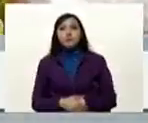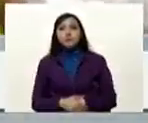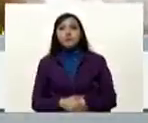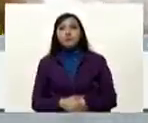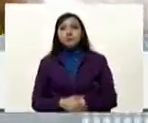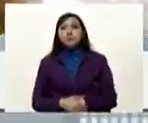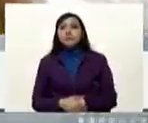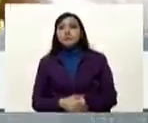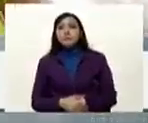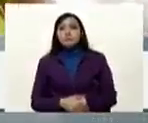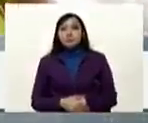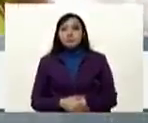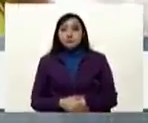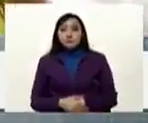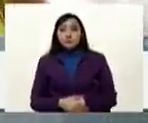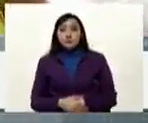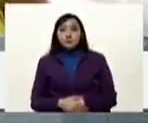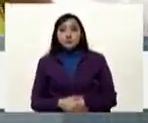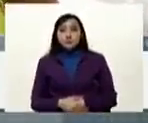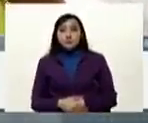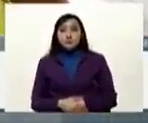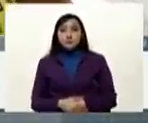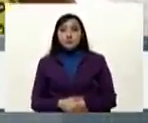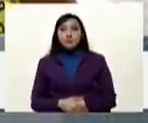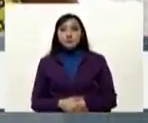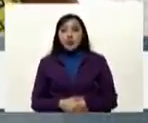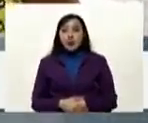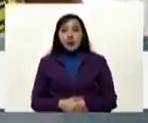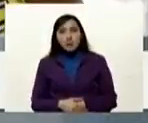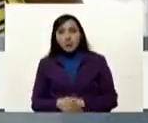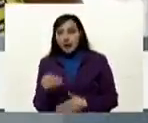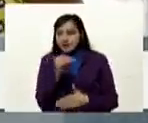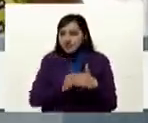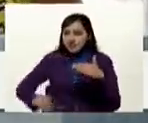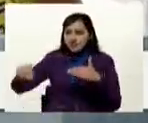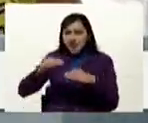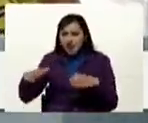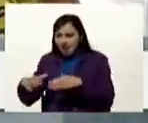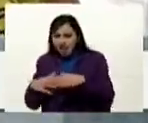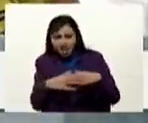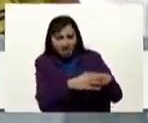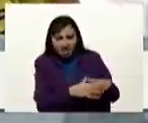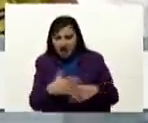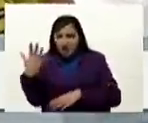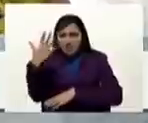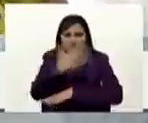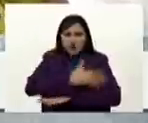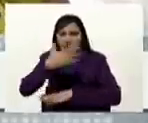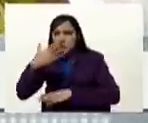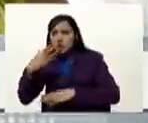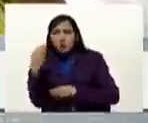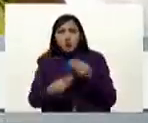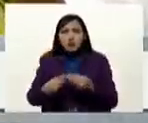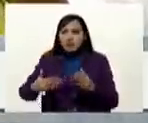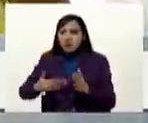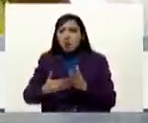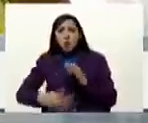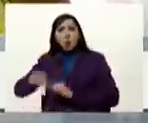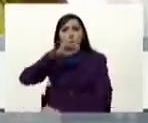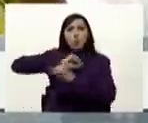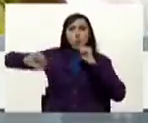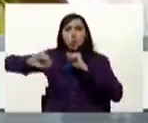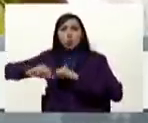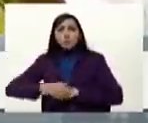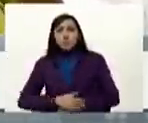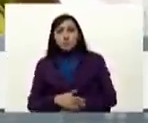pasando por encima de la maldad y la perversidad del bloqueo y las sanciones,